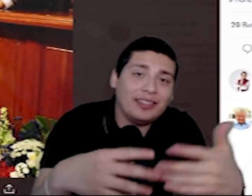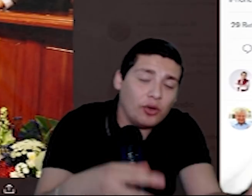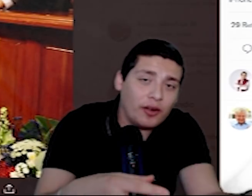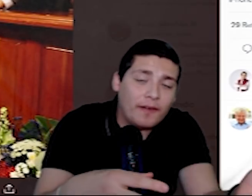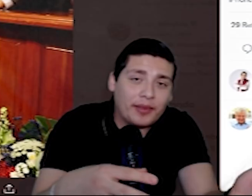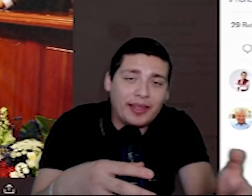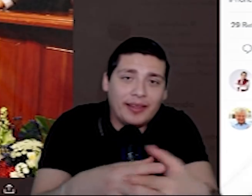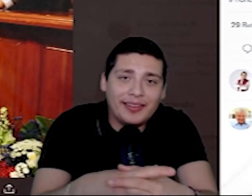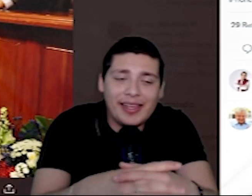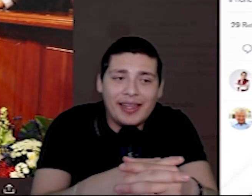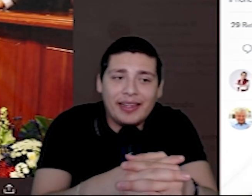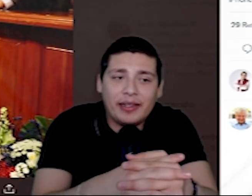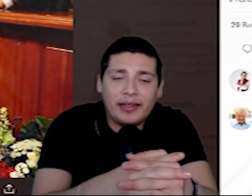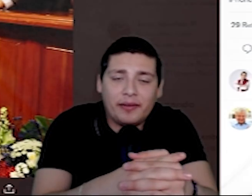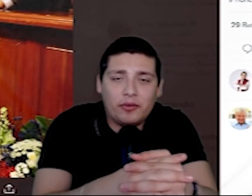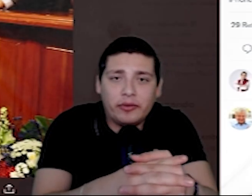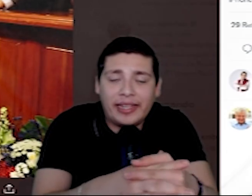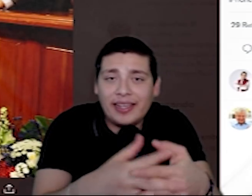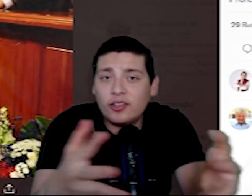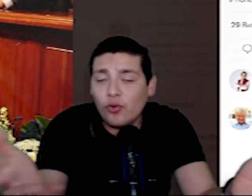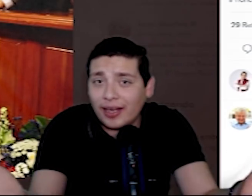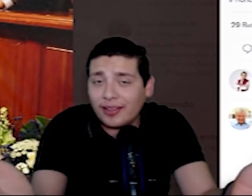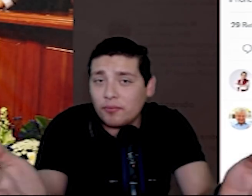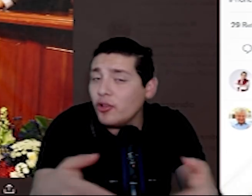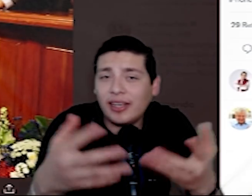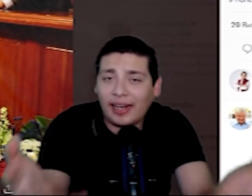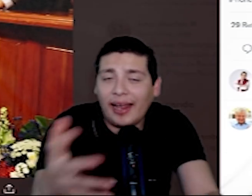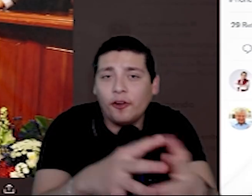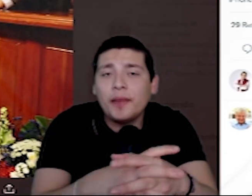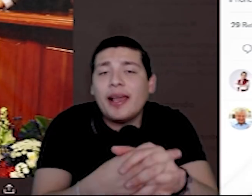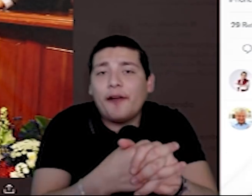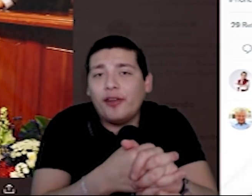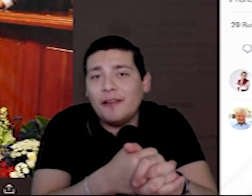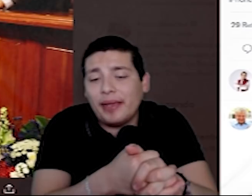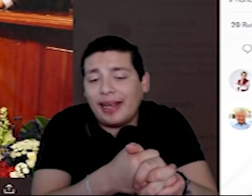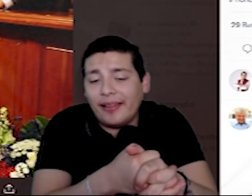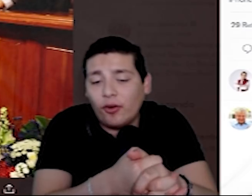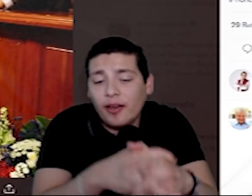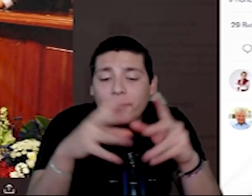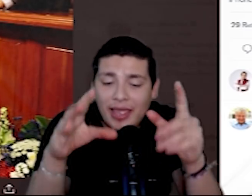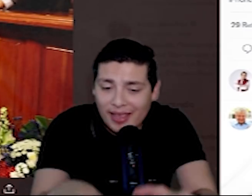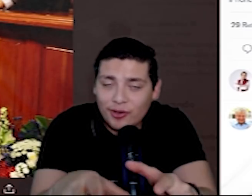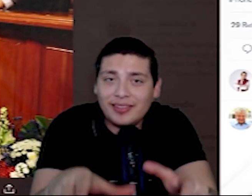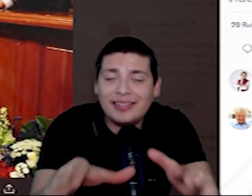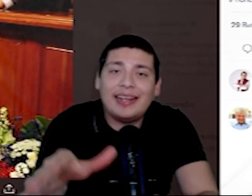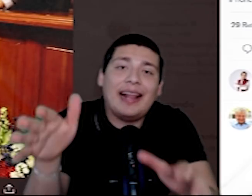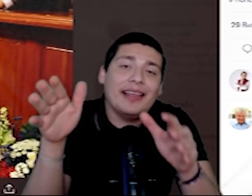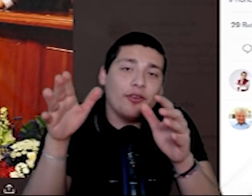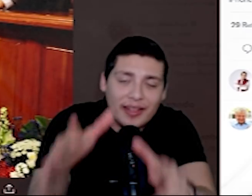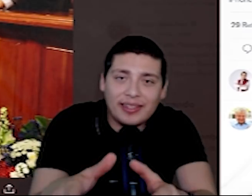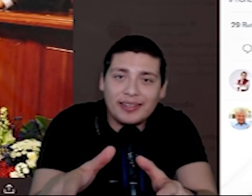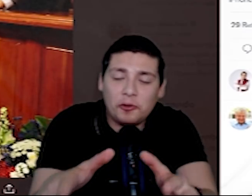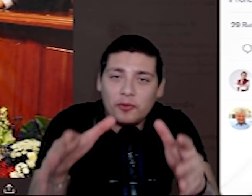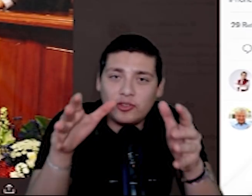asesor de Gil Schwartz, muy cercano a Felipe Calderón. De hecho, este es el